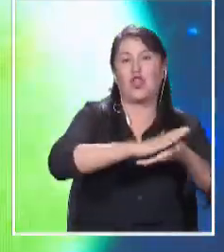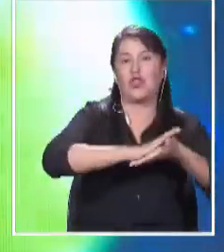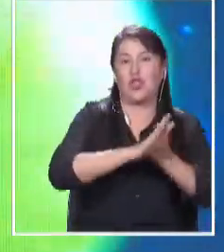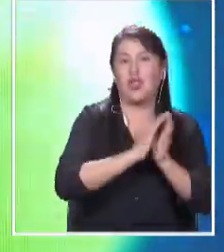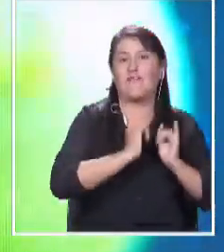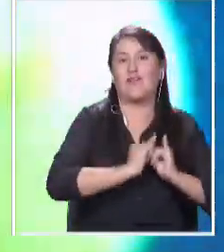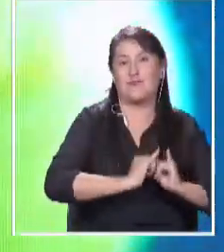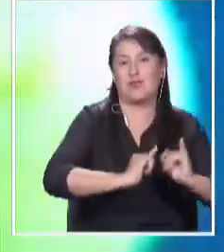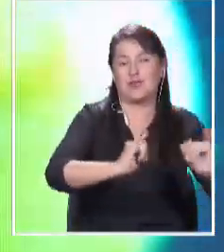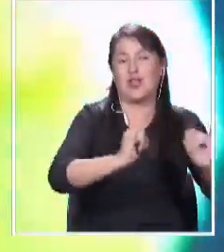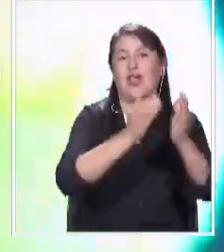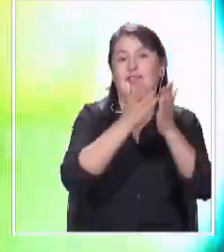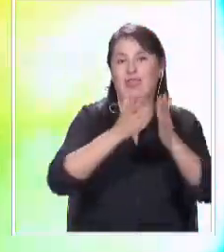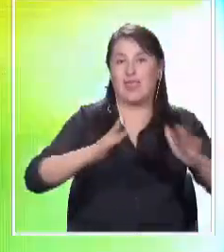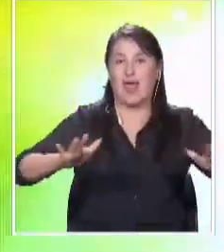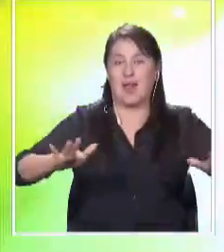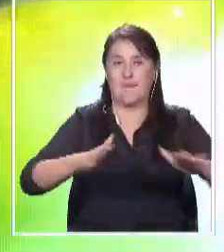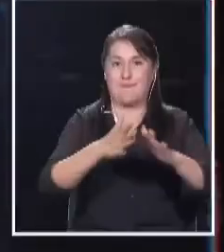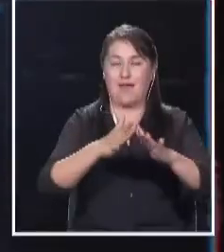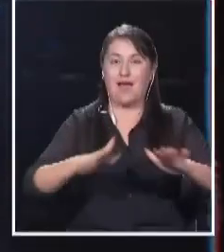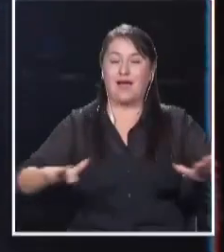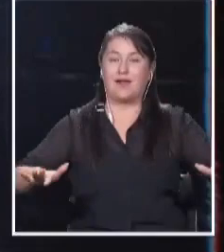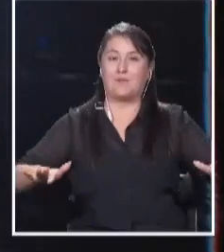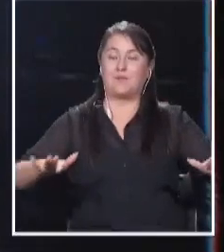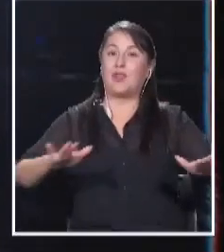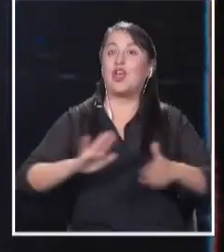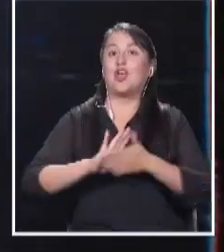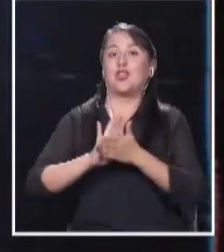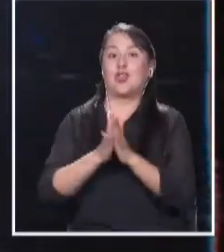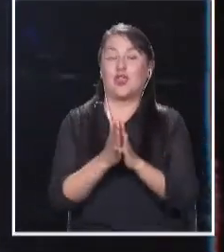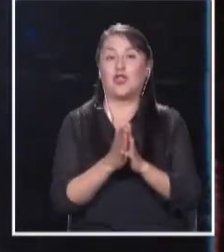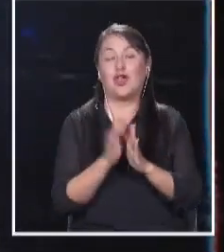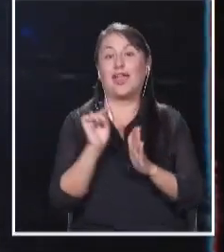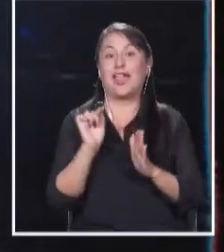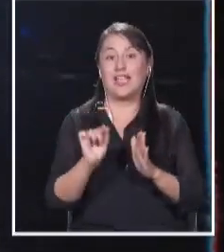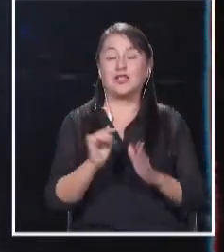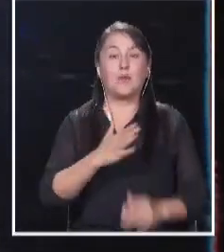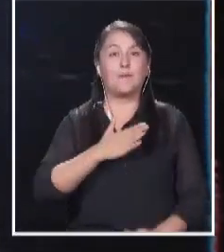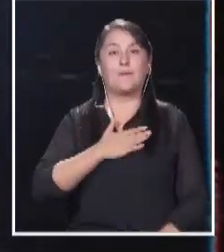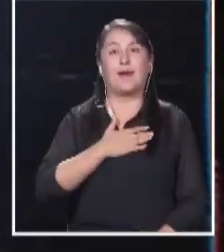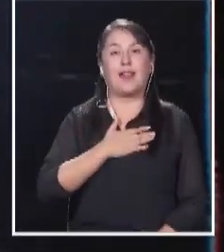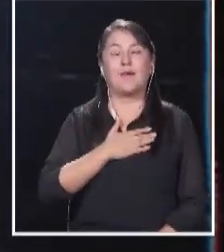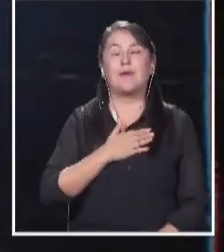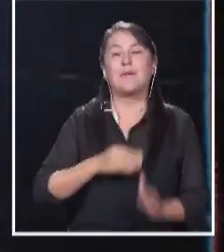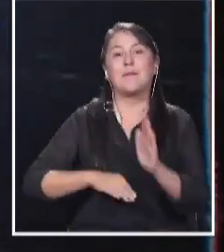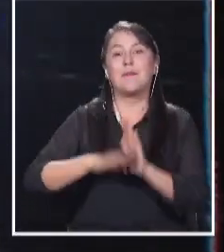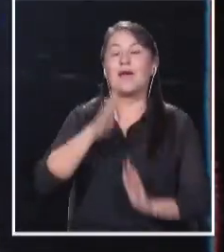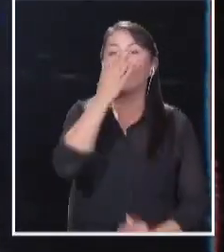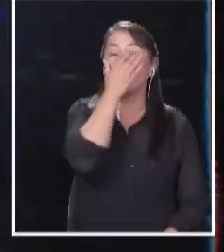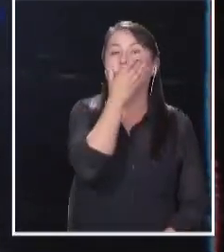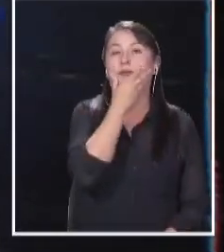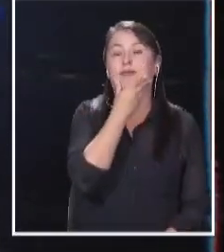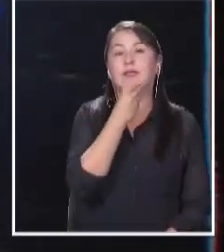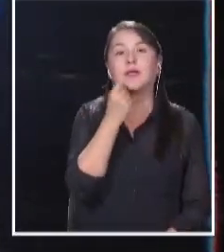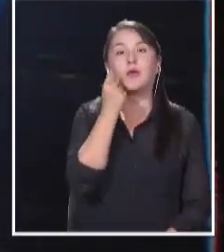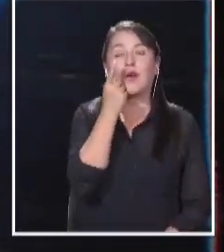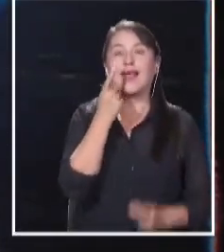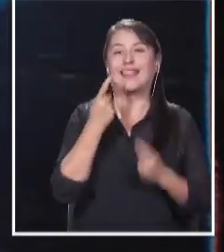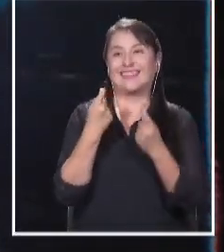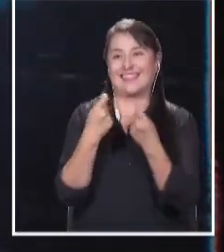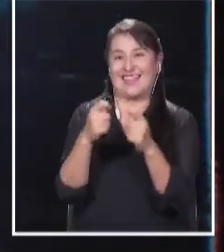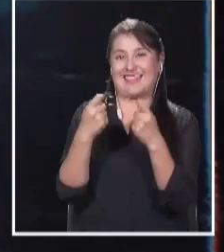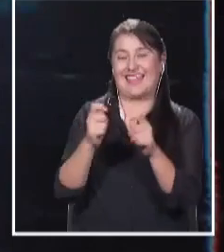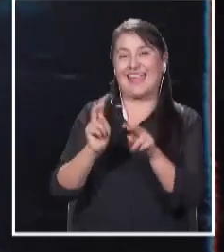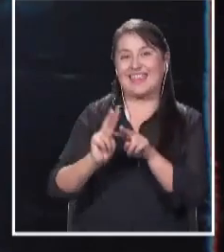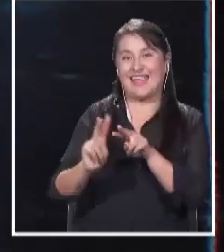del mar. Entonces, bueno, dentro de todo ese recorrido, una de las cosas que para mí ha sido más bonita hacer es tratar de buscar cuál es